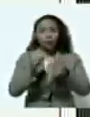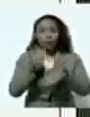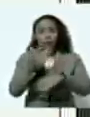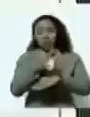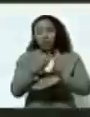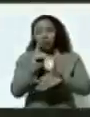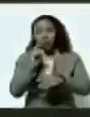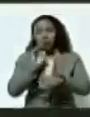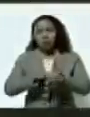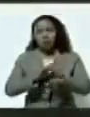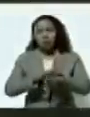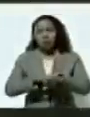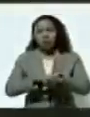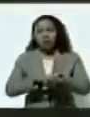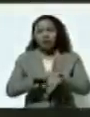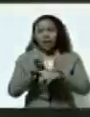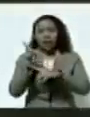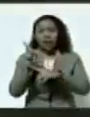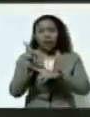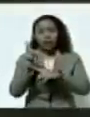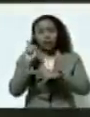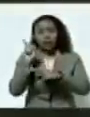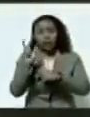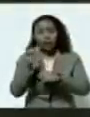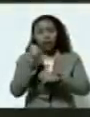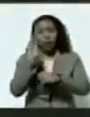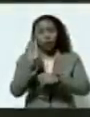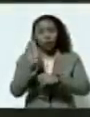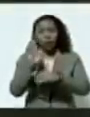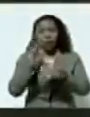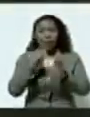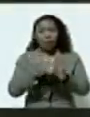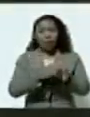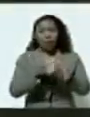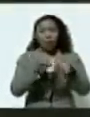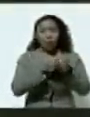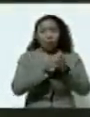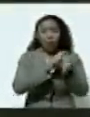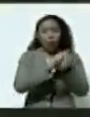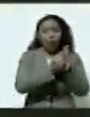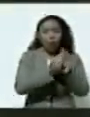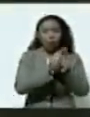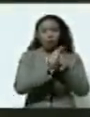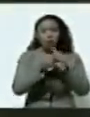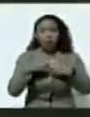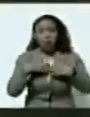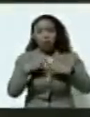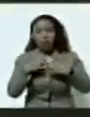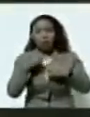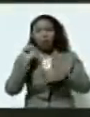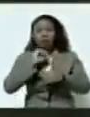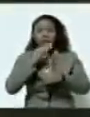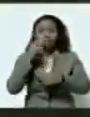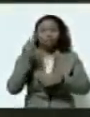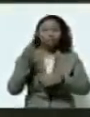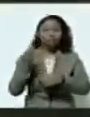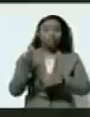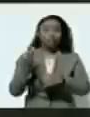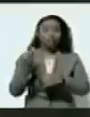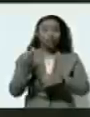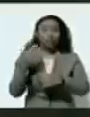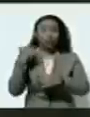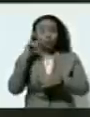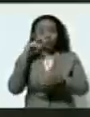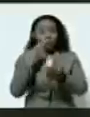ocurre con mucha frecuencia en el extinto G4, se van pasando de partido y se van cambiando la franela. Lo que sí es cierto es que, y tenemos